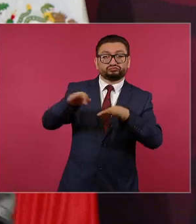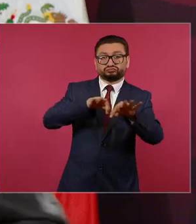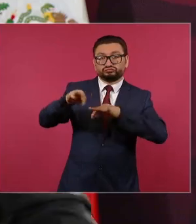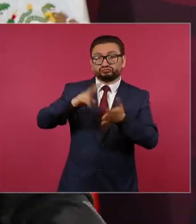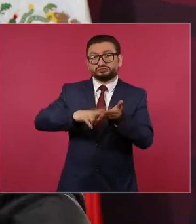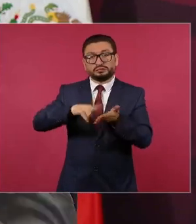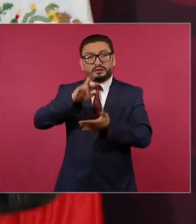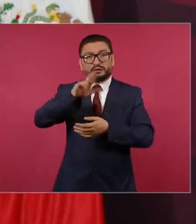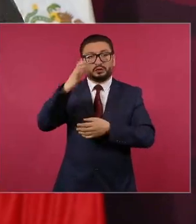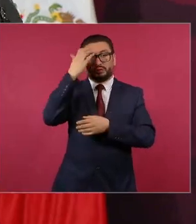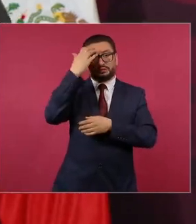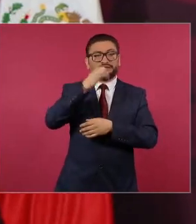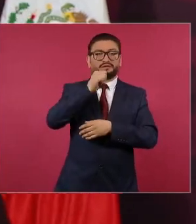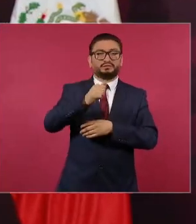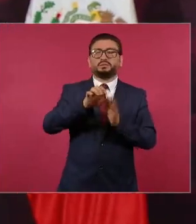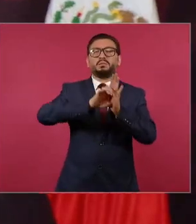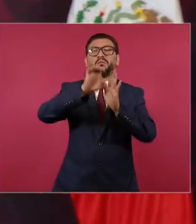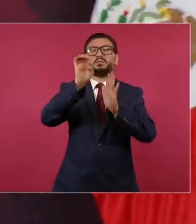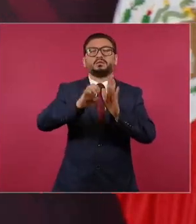Pasa uno por un puente,